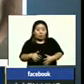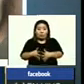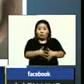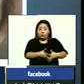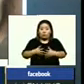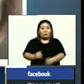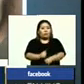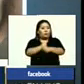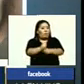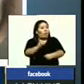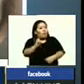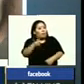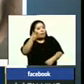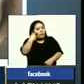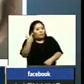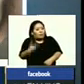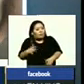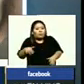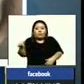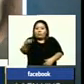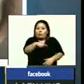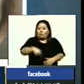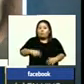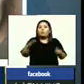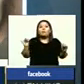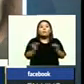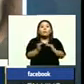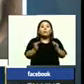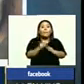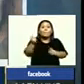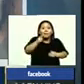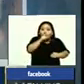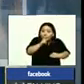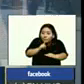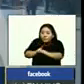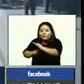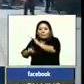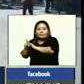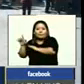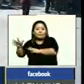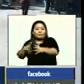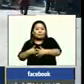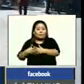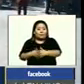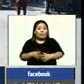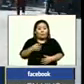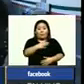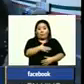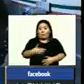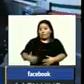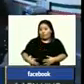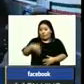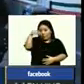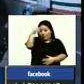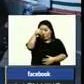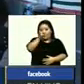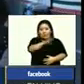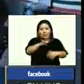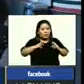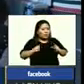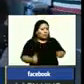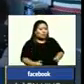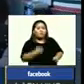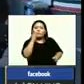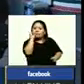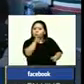o son un riesgo para la seguridad pública así como aquellos que ingresan ilegalmente al país. La administración Trump ha insistido en que esta